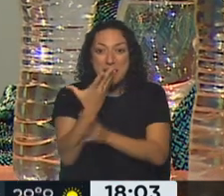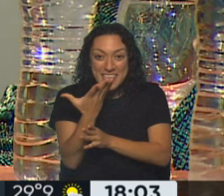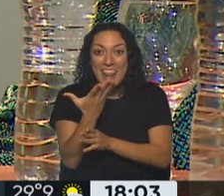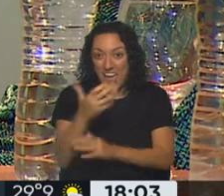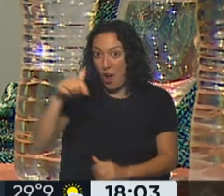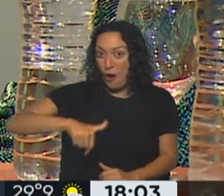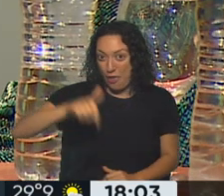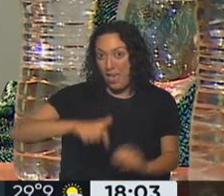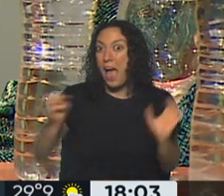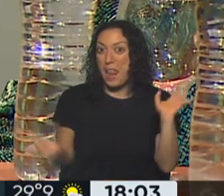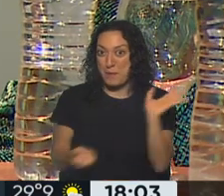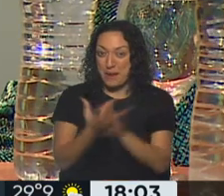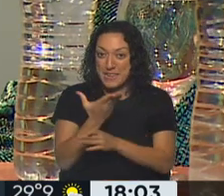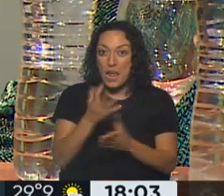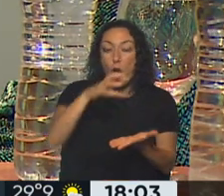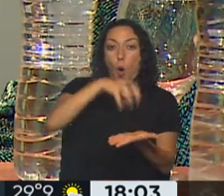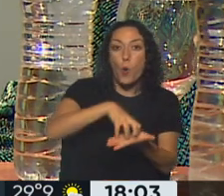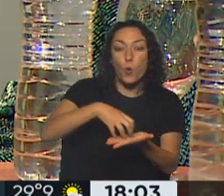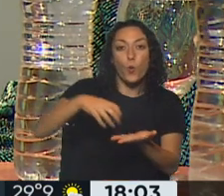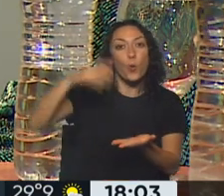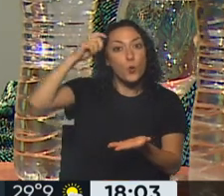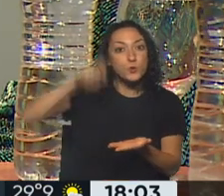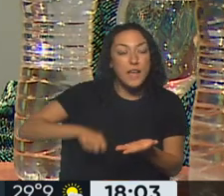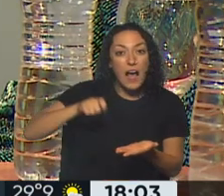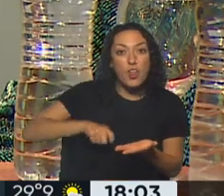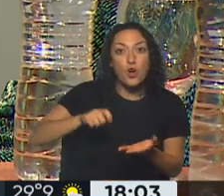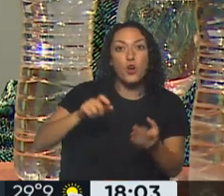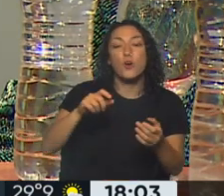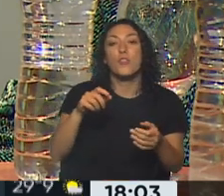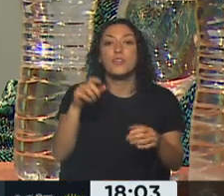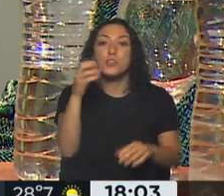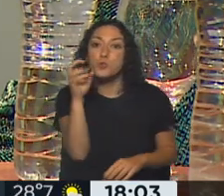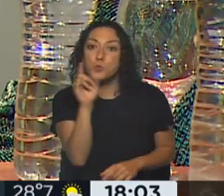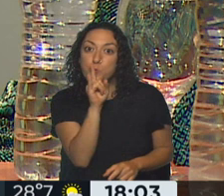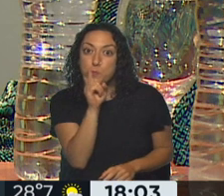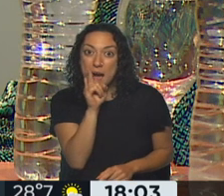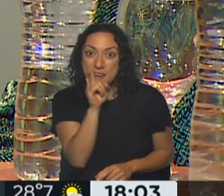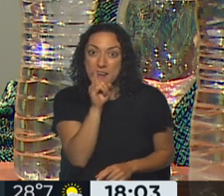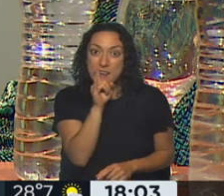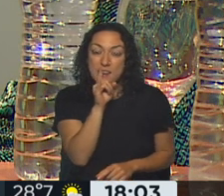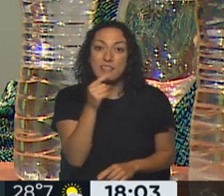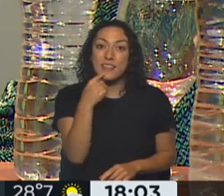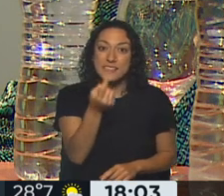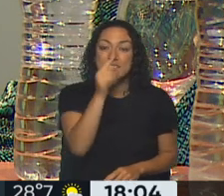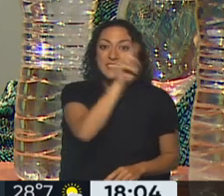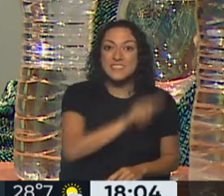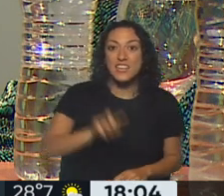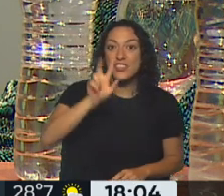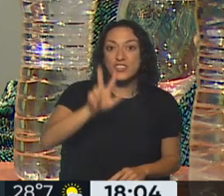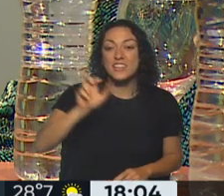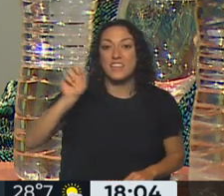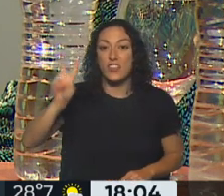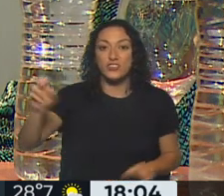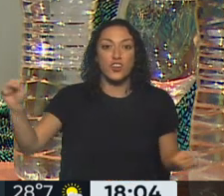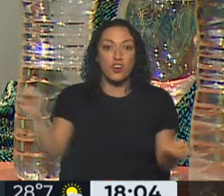Esta mañana, el Juzgado Federal número 1 de Tucumán confirmó al nieto